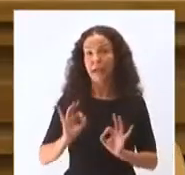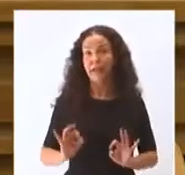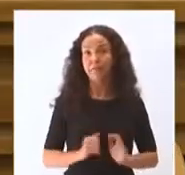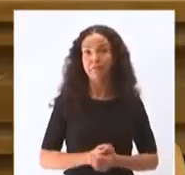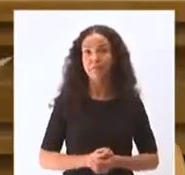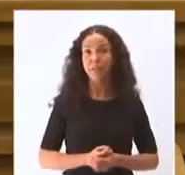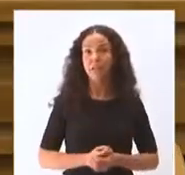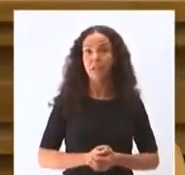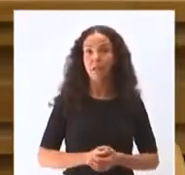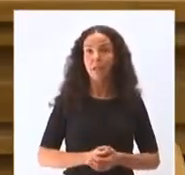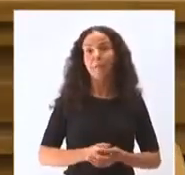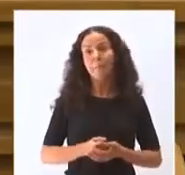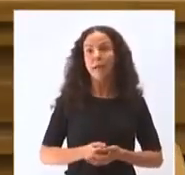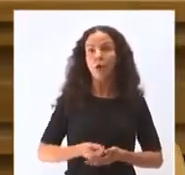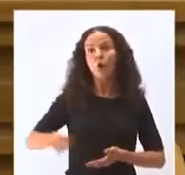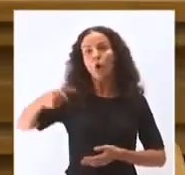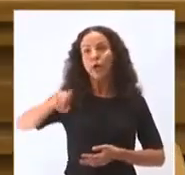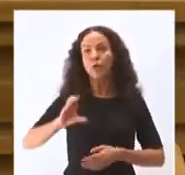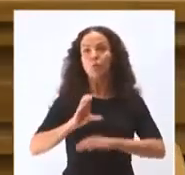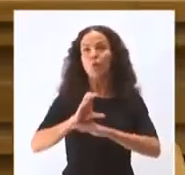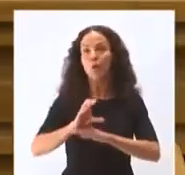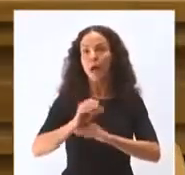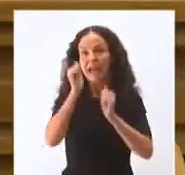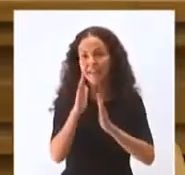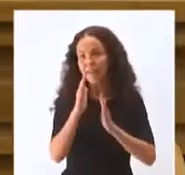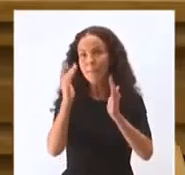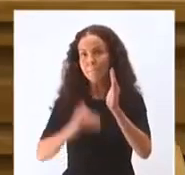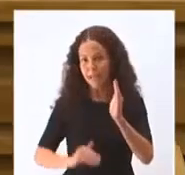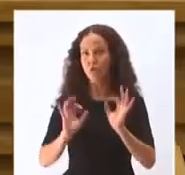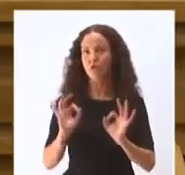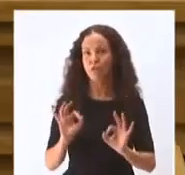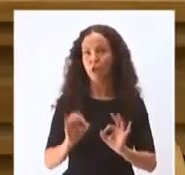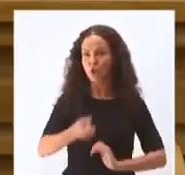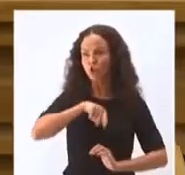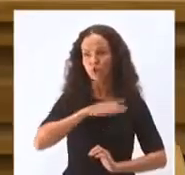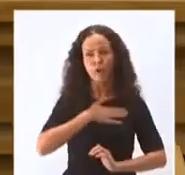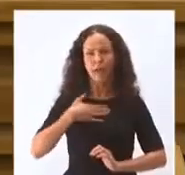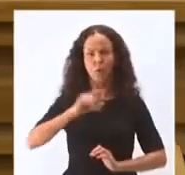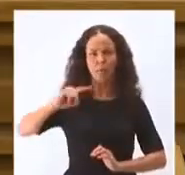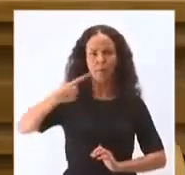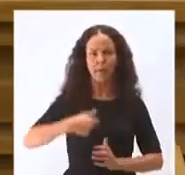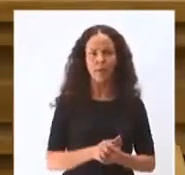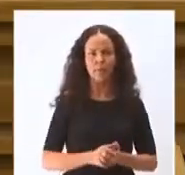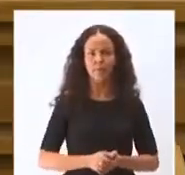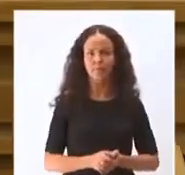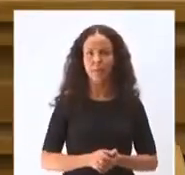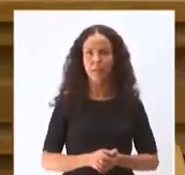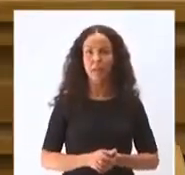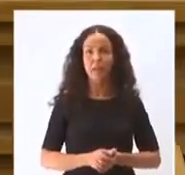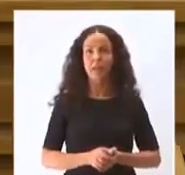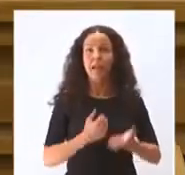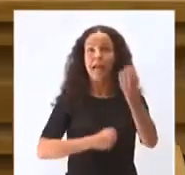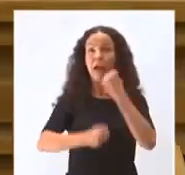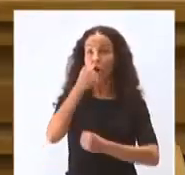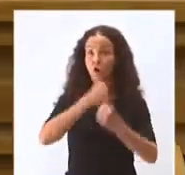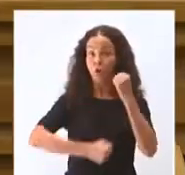mucho menos mucho menos nosotros en esto sí que queremos encabezar ranking la economía la economía